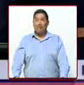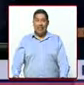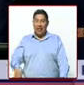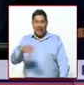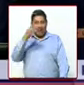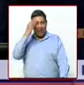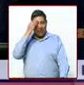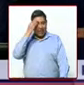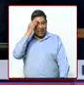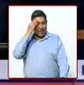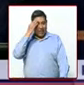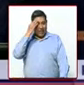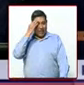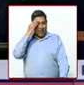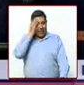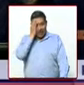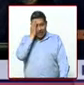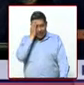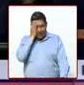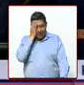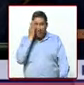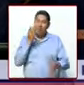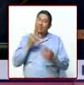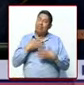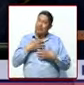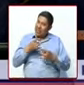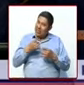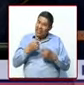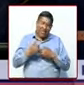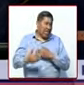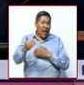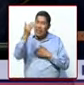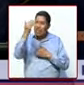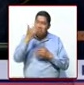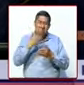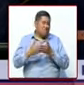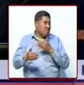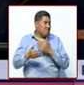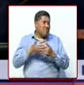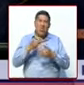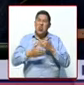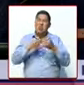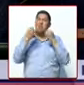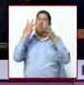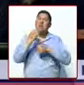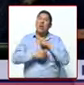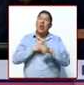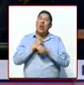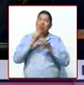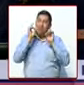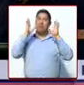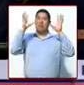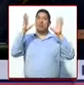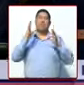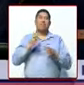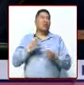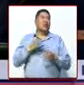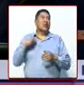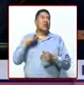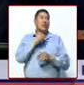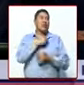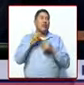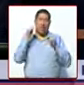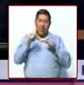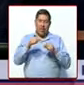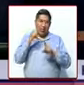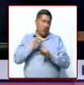¿Sabes qué? Quisiera que contra todo pronóstico este chiquito siga adelante y nos sorprenda durante muchísimos años. Ya se va a hacer, porque nosotros